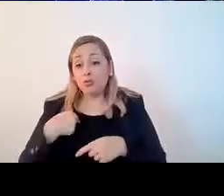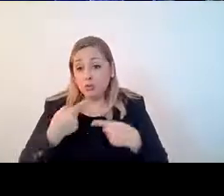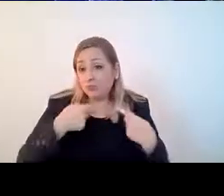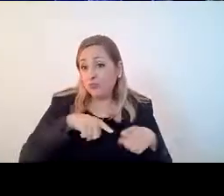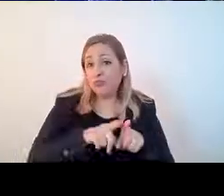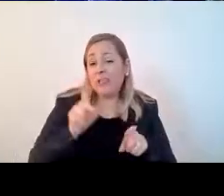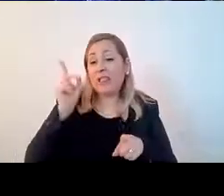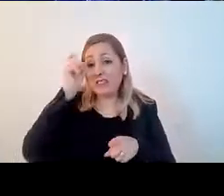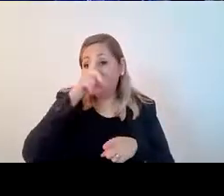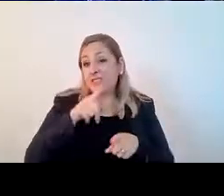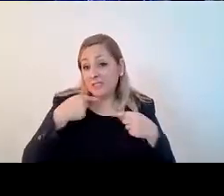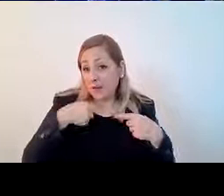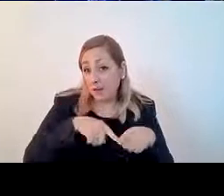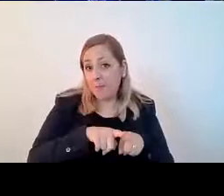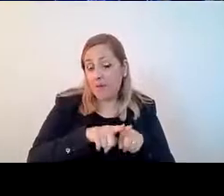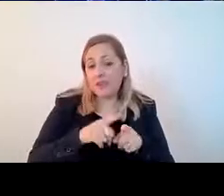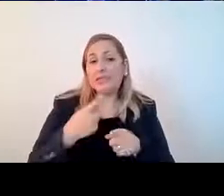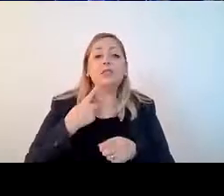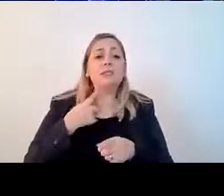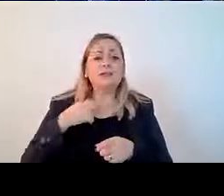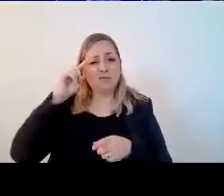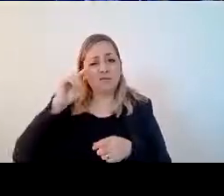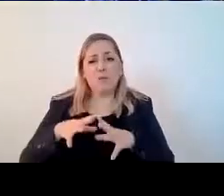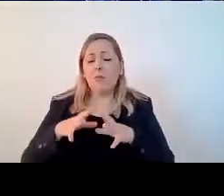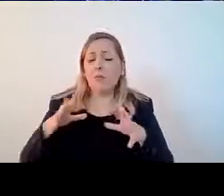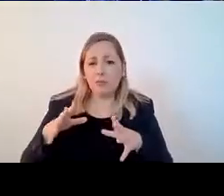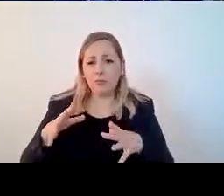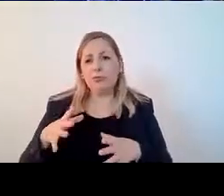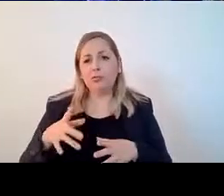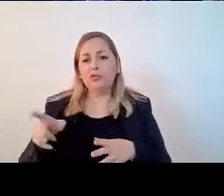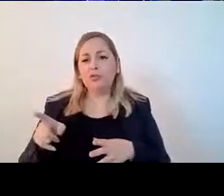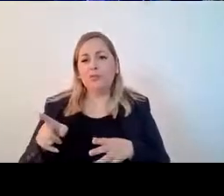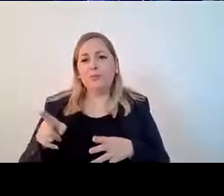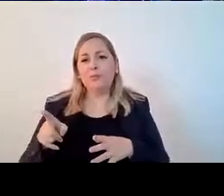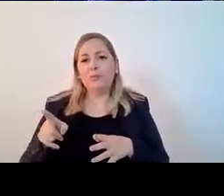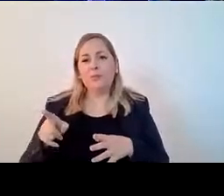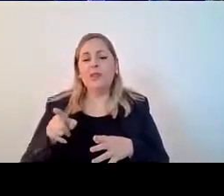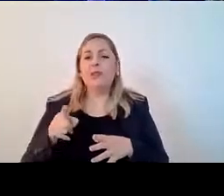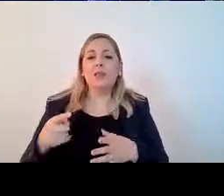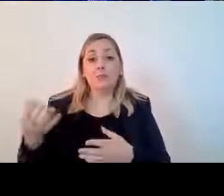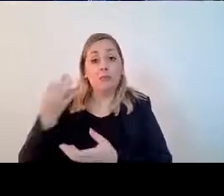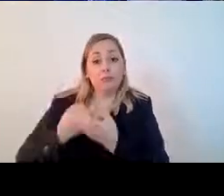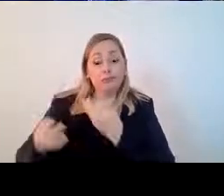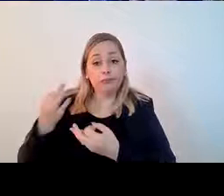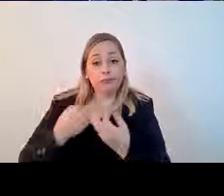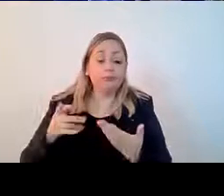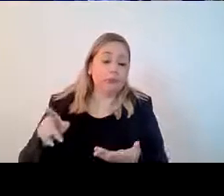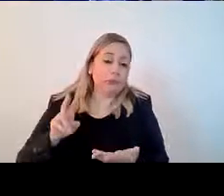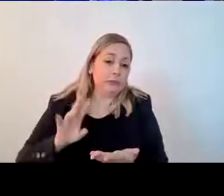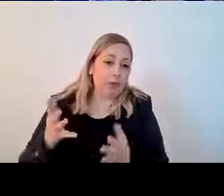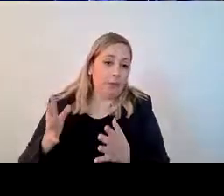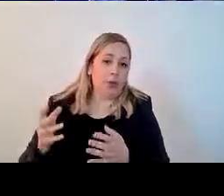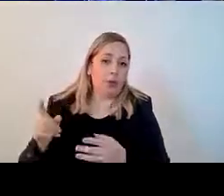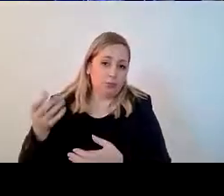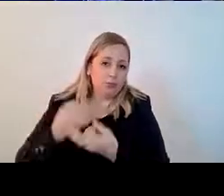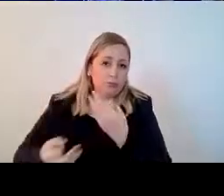difícil que la pareja que está interesada sepa muchas cosas que no sean aquellas que les ha contado, si es que le ha contado.